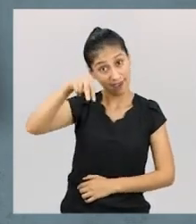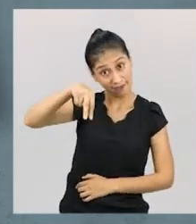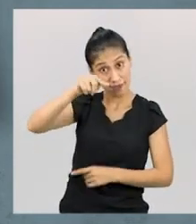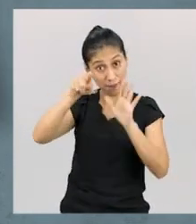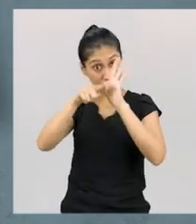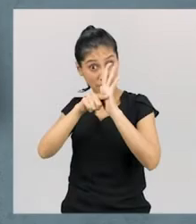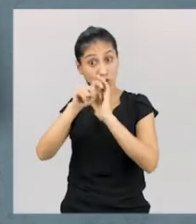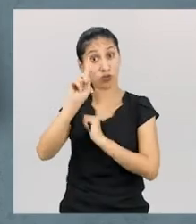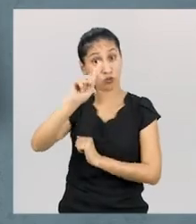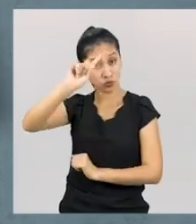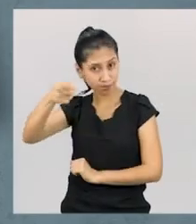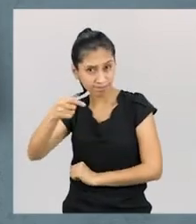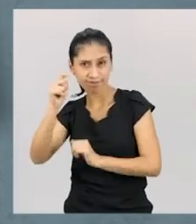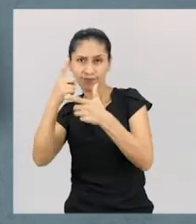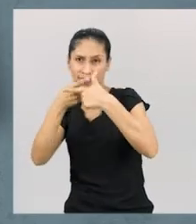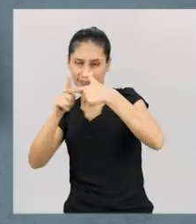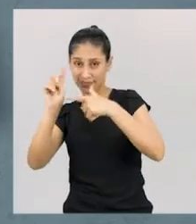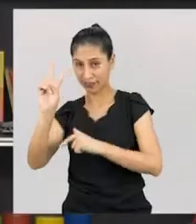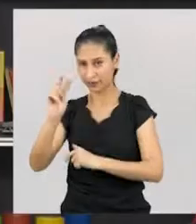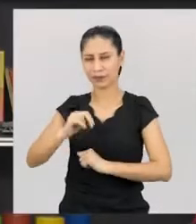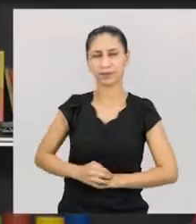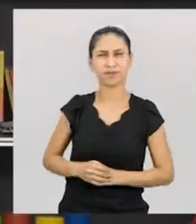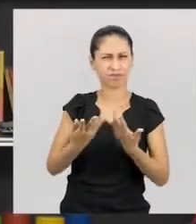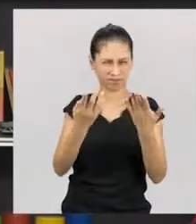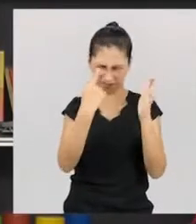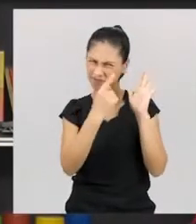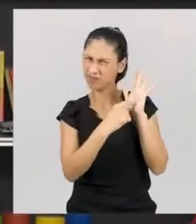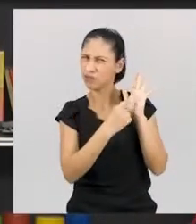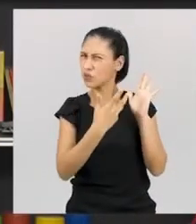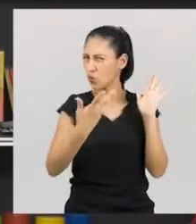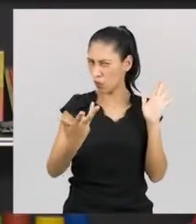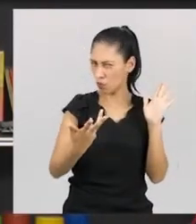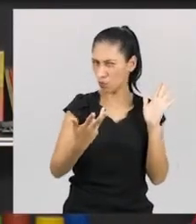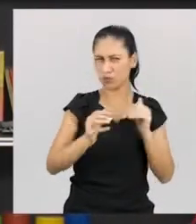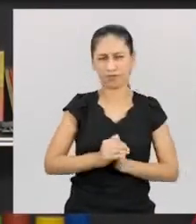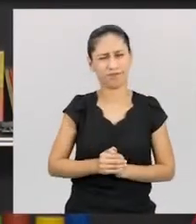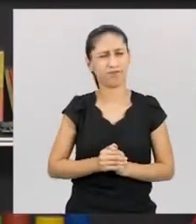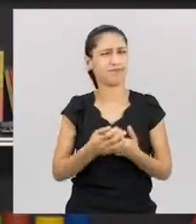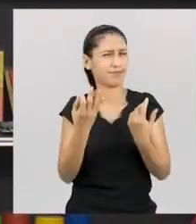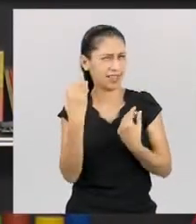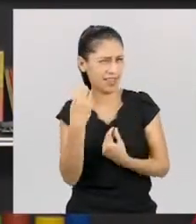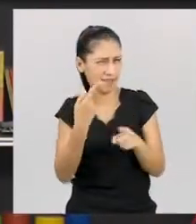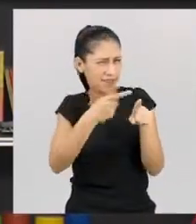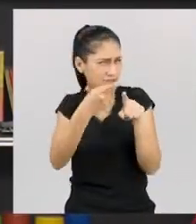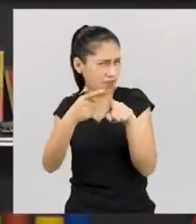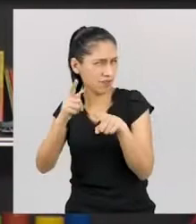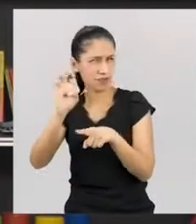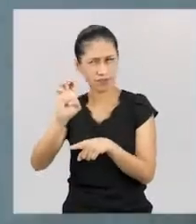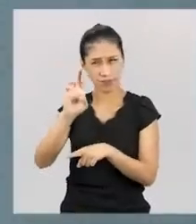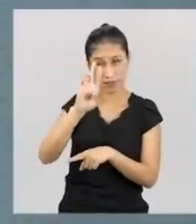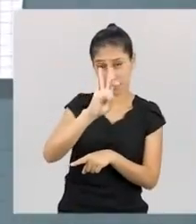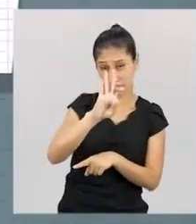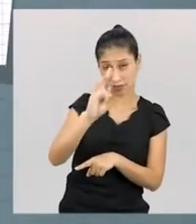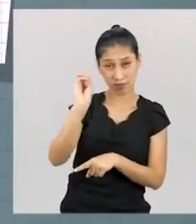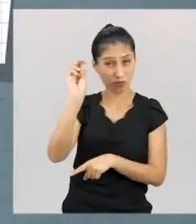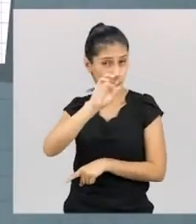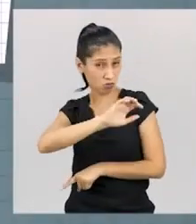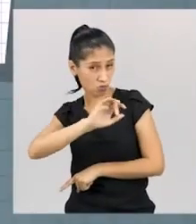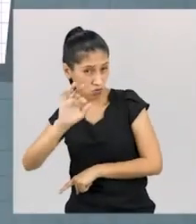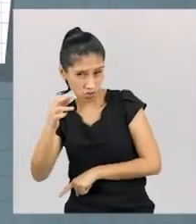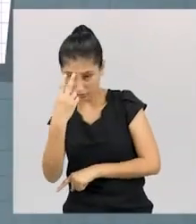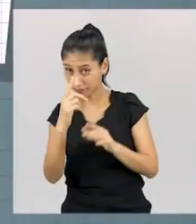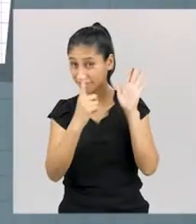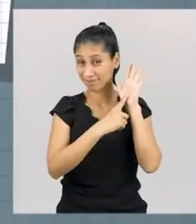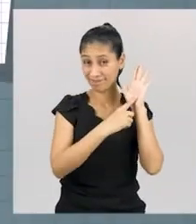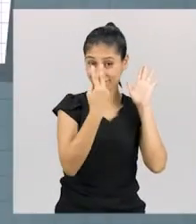n menos 1 entre 2. Este tipo de ecuaciones las vemos en muchas fórmulas que conocemos.